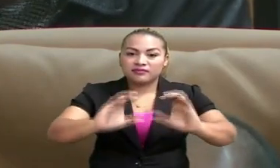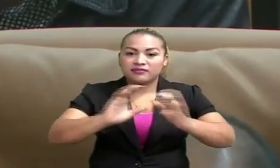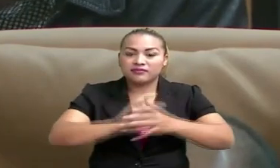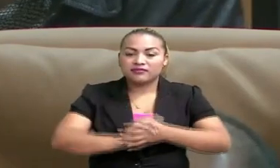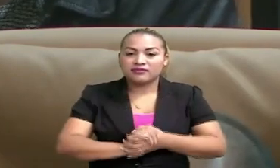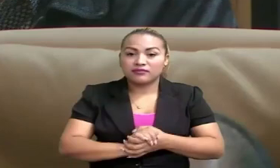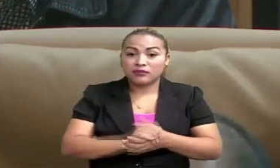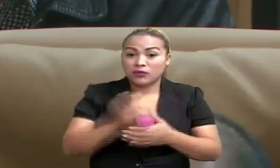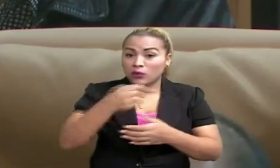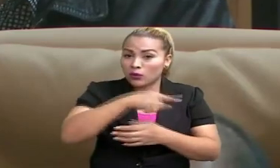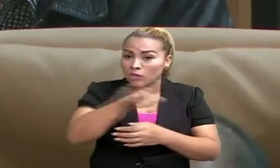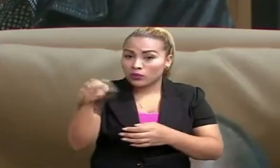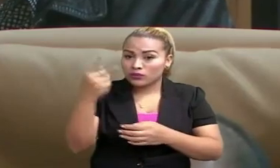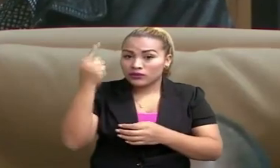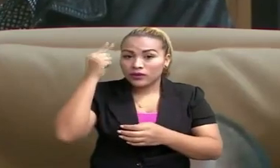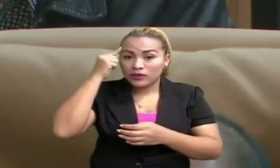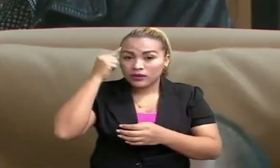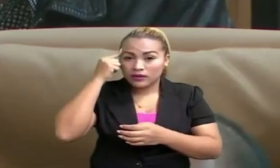¿Ustedes creen